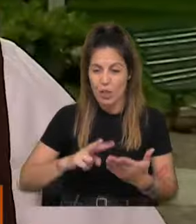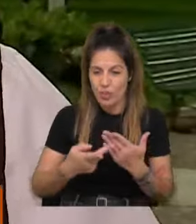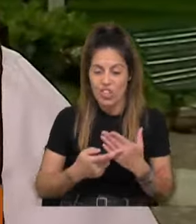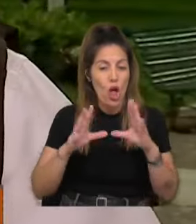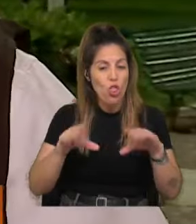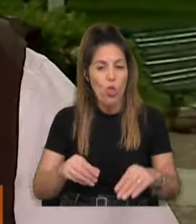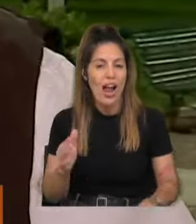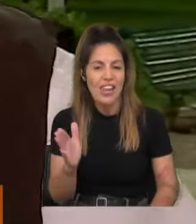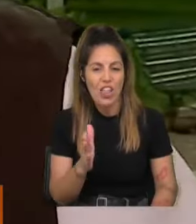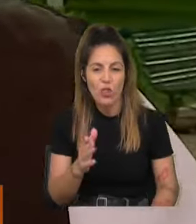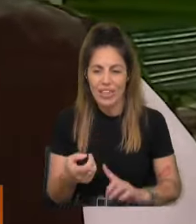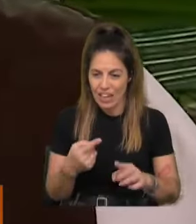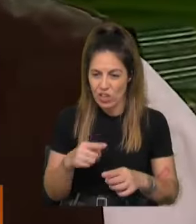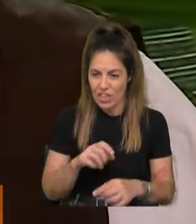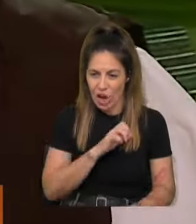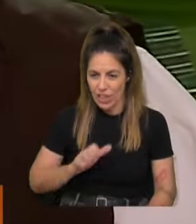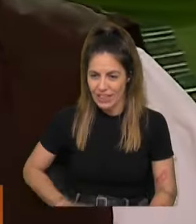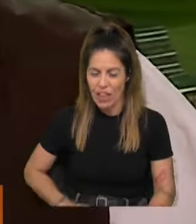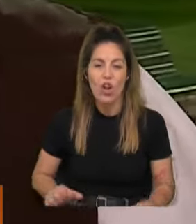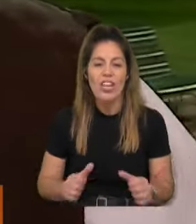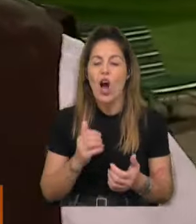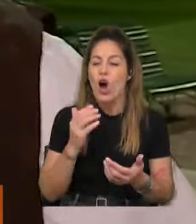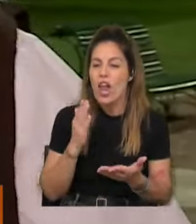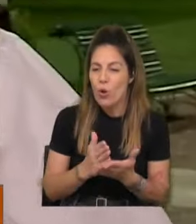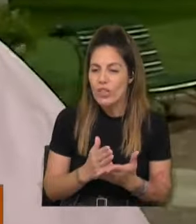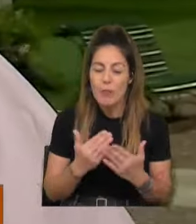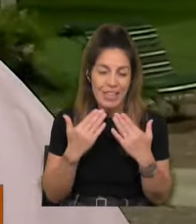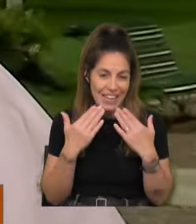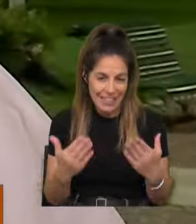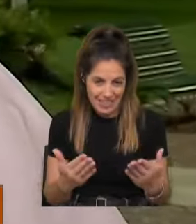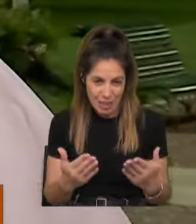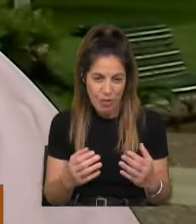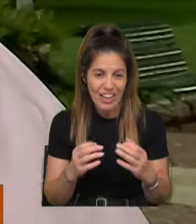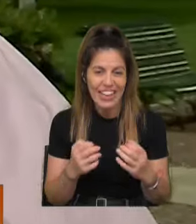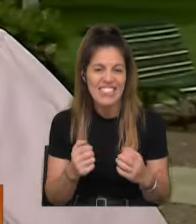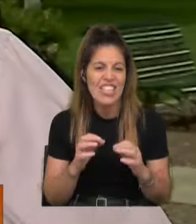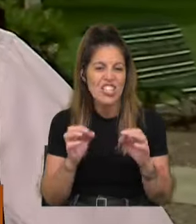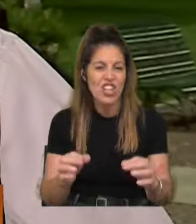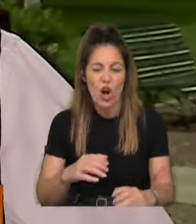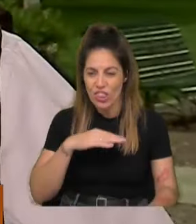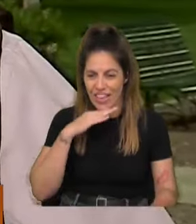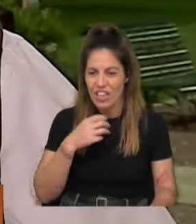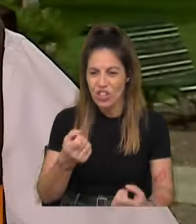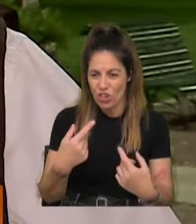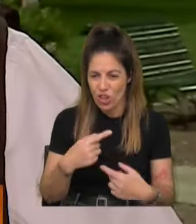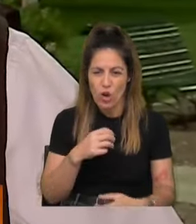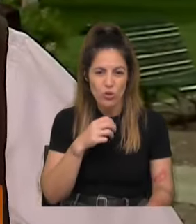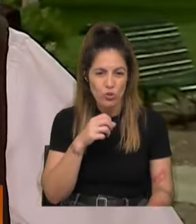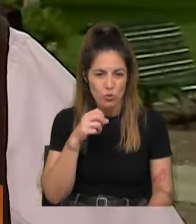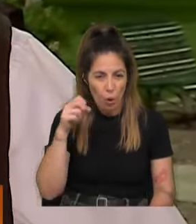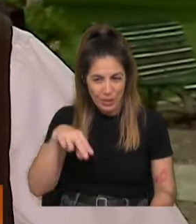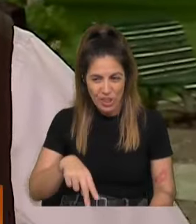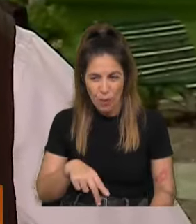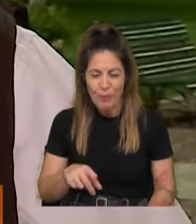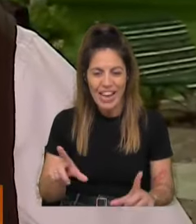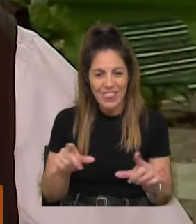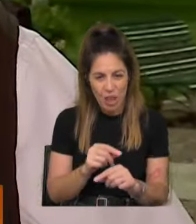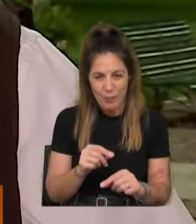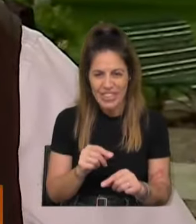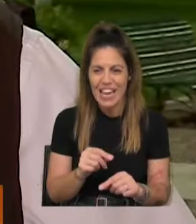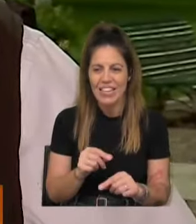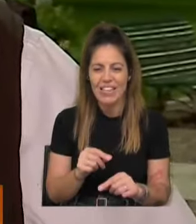tienen que ver con el estado le hago la última agradecemos su amabilidad que recién llegado de canelones nos brindó su su palabra para redondear en estos últimos 20